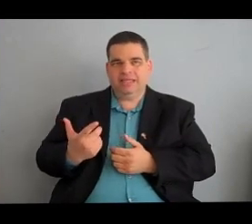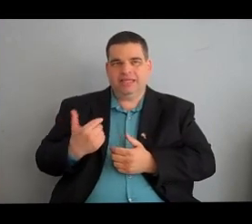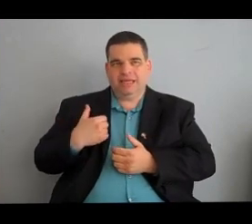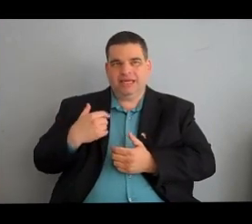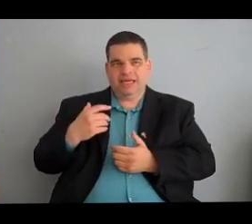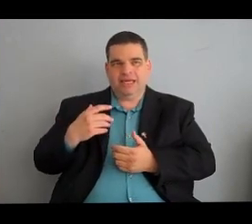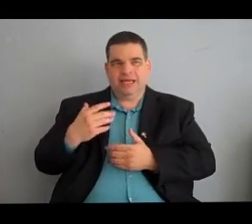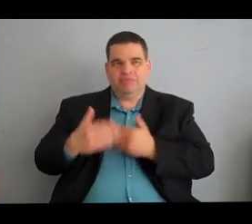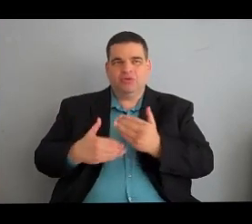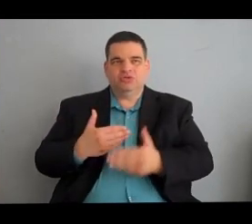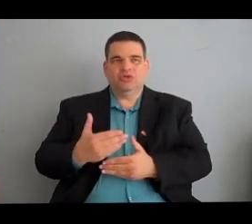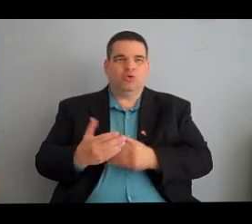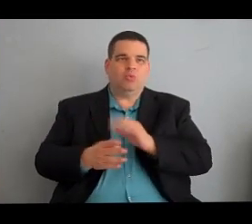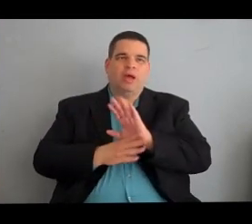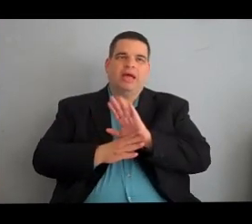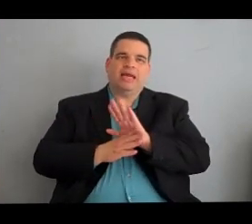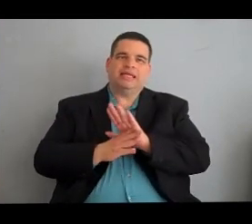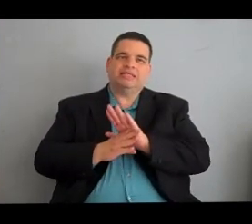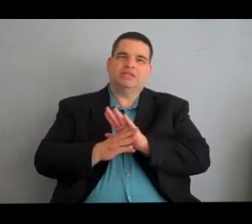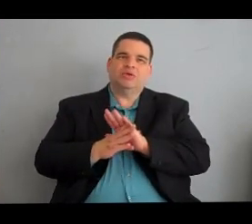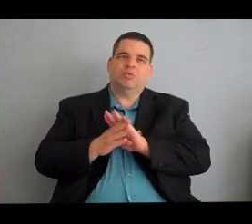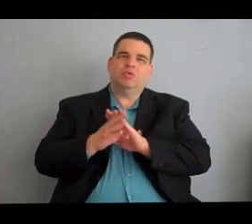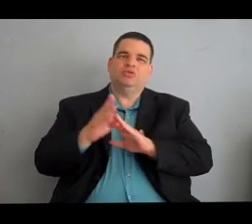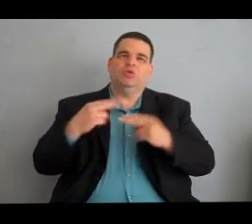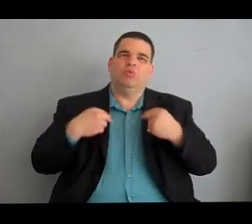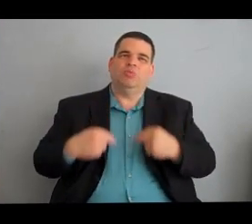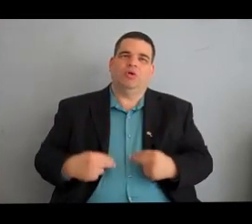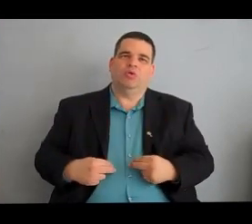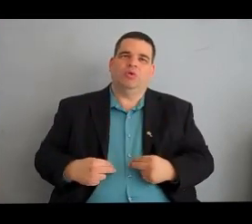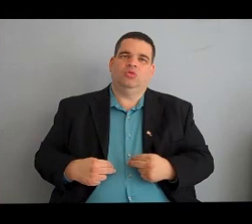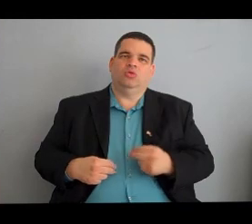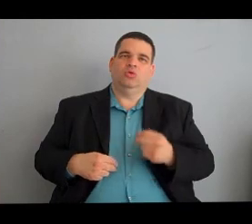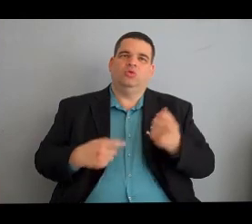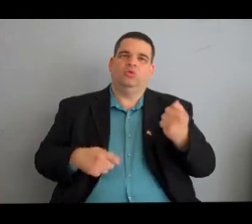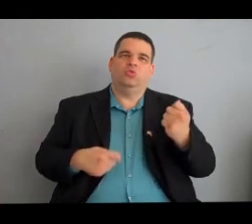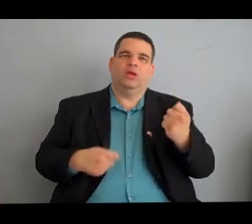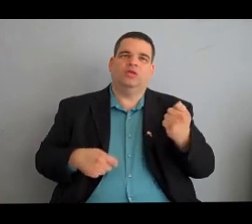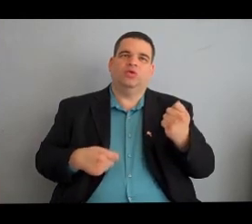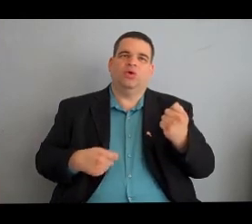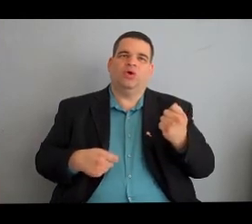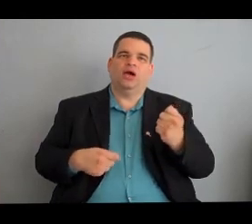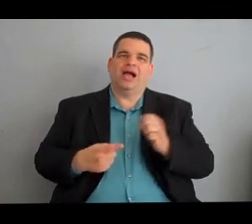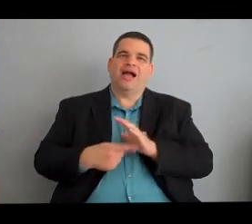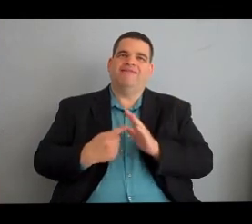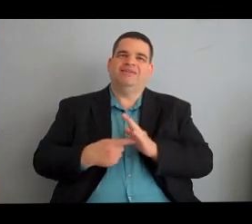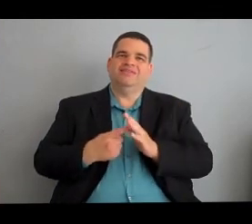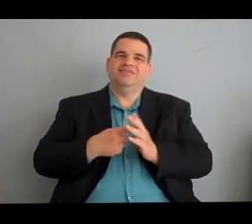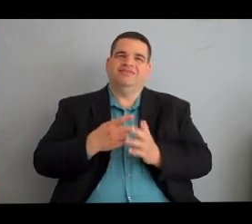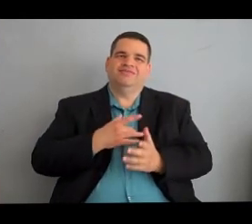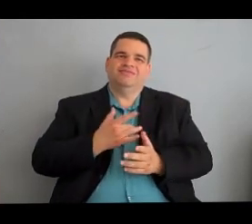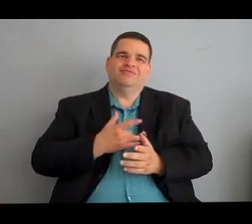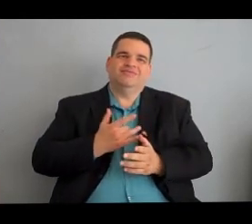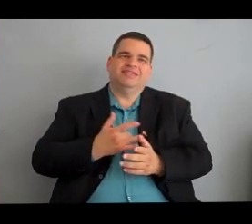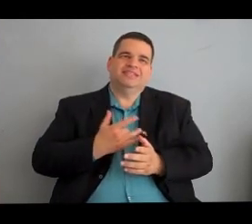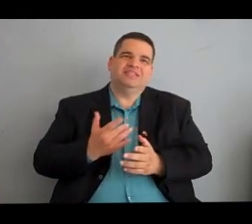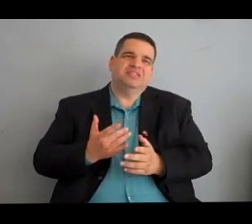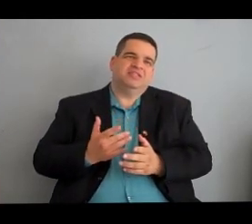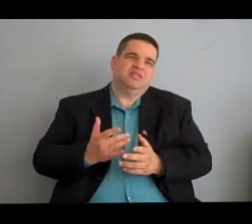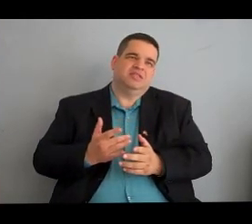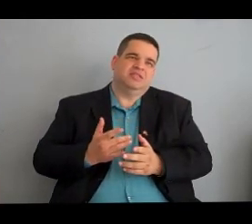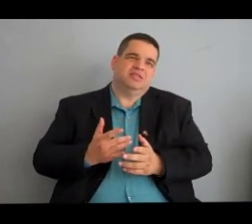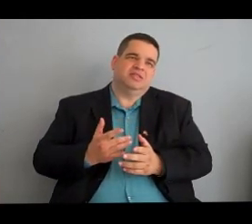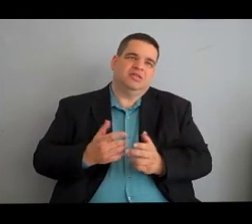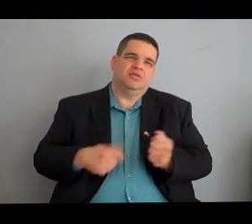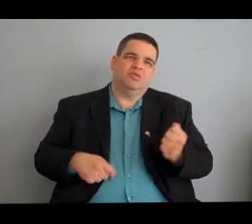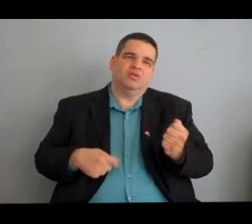humano, cuando uno la toca, pues hay veces que uno se siente, la toca, porque no es tocar, es saberla tocar y